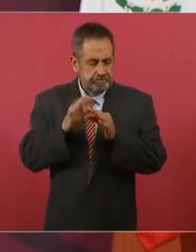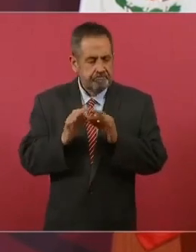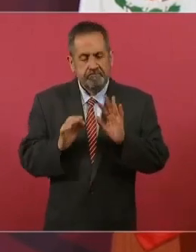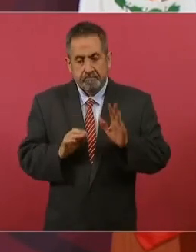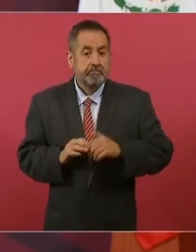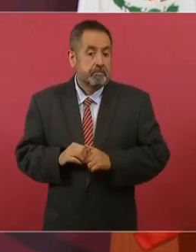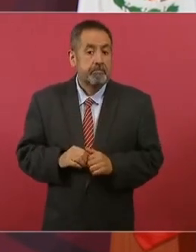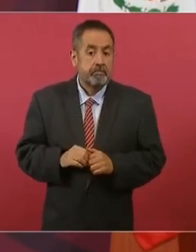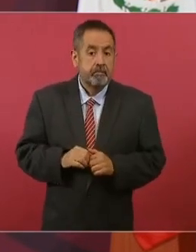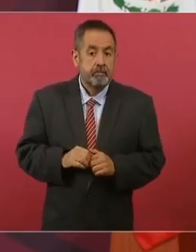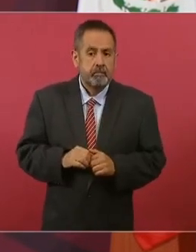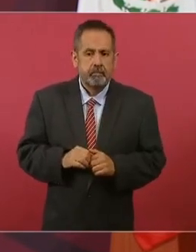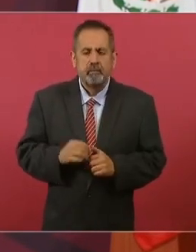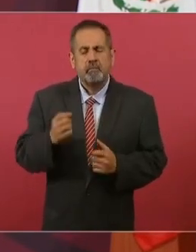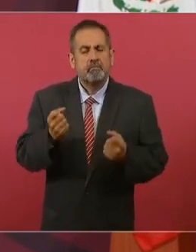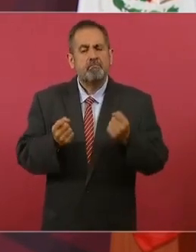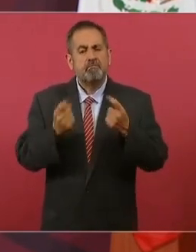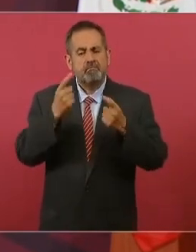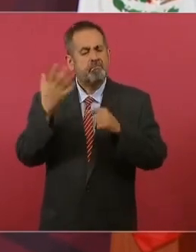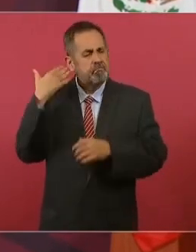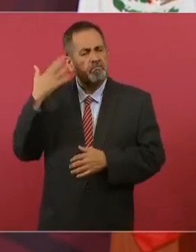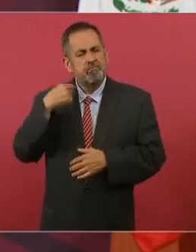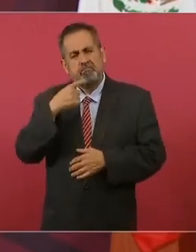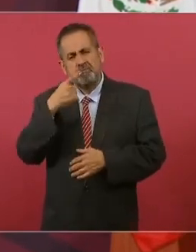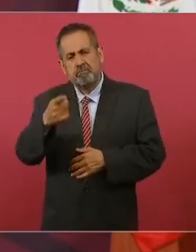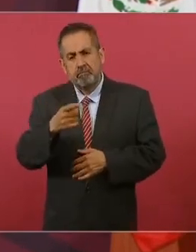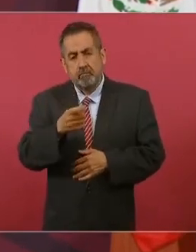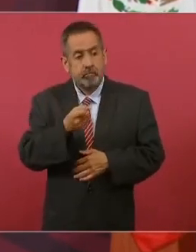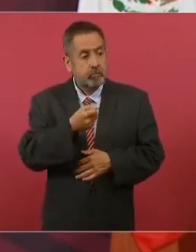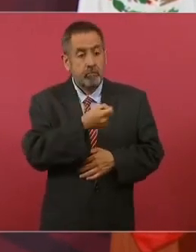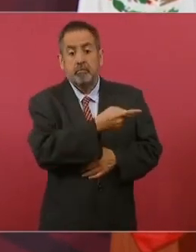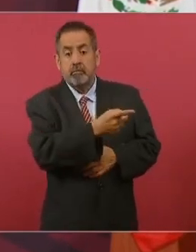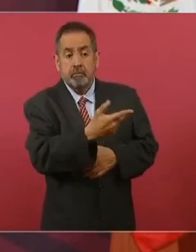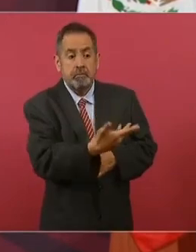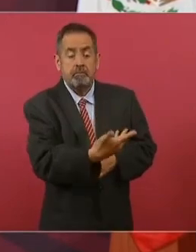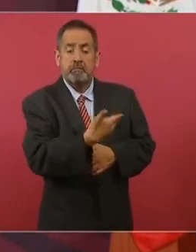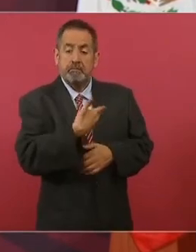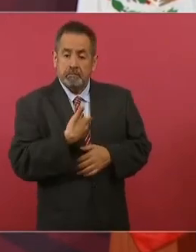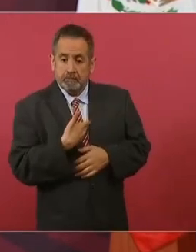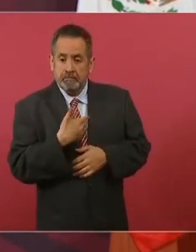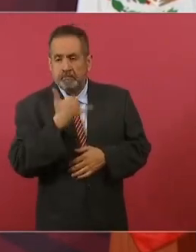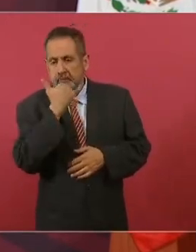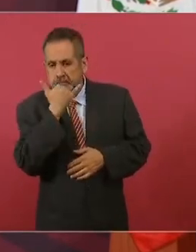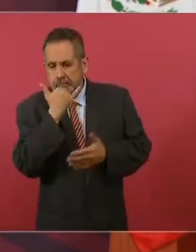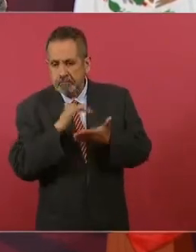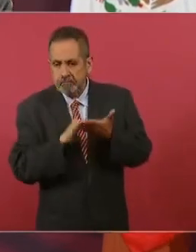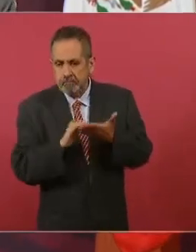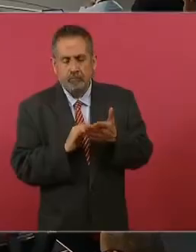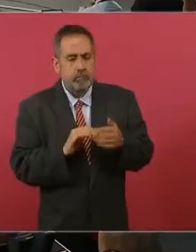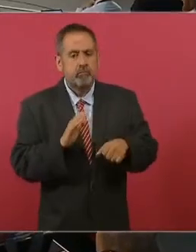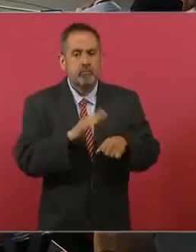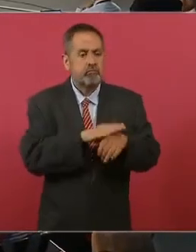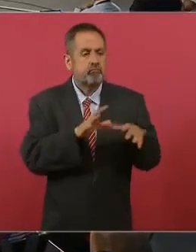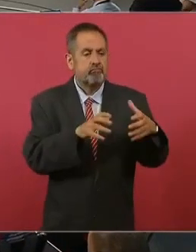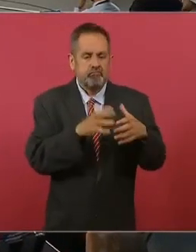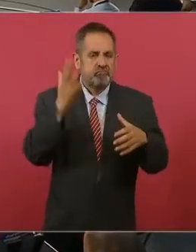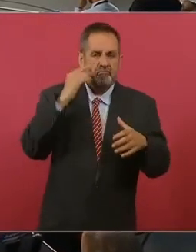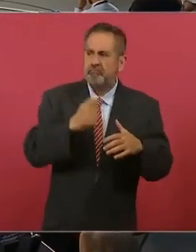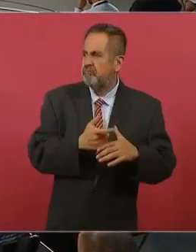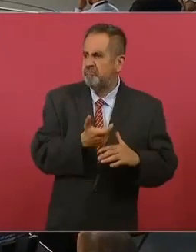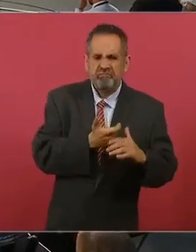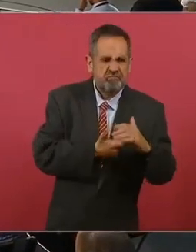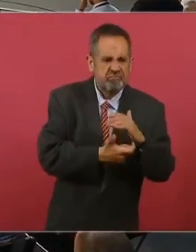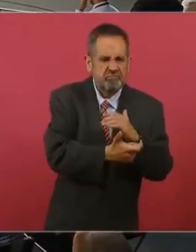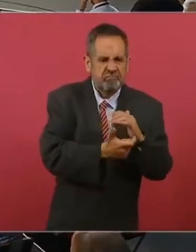incluso hay quienes, ya les dije a ustedes en una ocasión, me han ofrecido disculpa porque participaron y dieron dinero cuando la